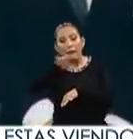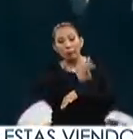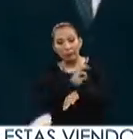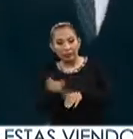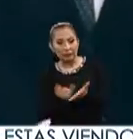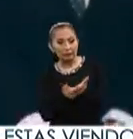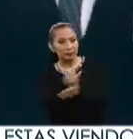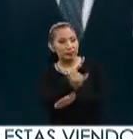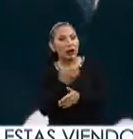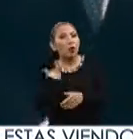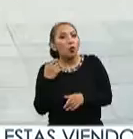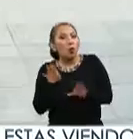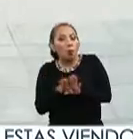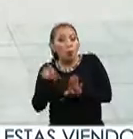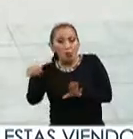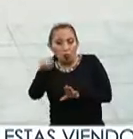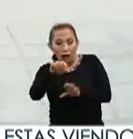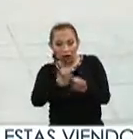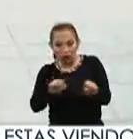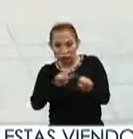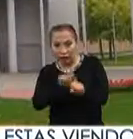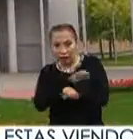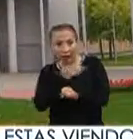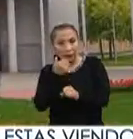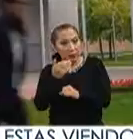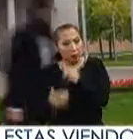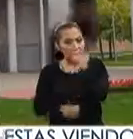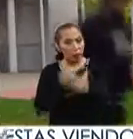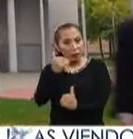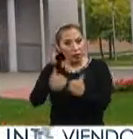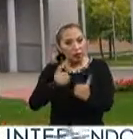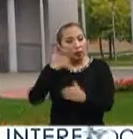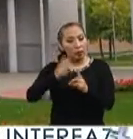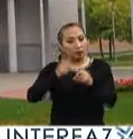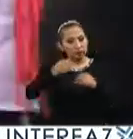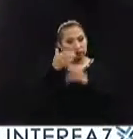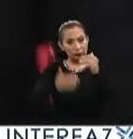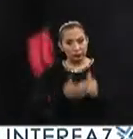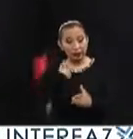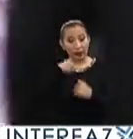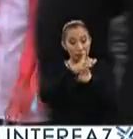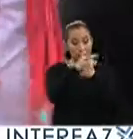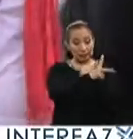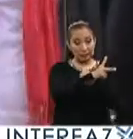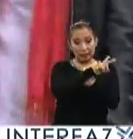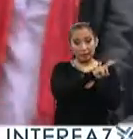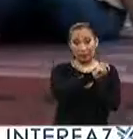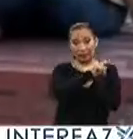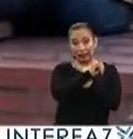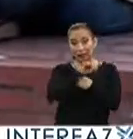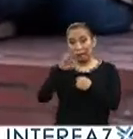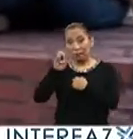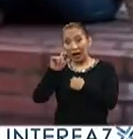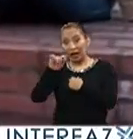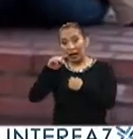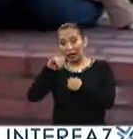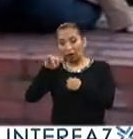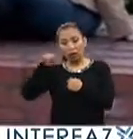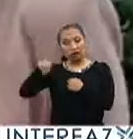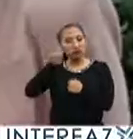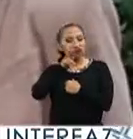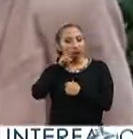puede definir en qué medida una sociedad se encuentra en un proceso de desarrollo. Los países bálticos y